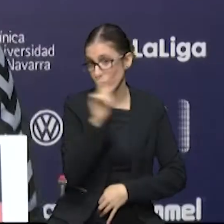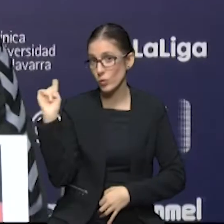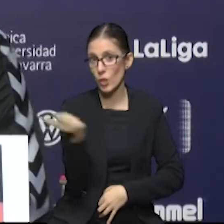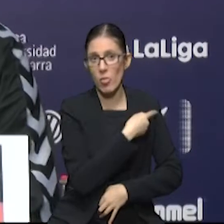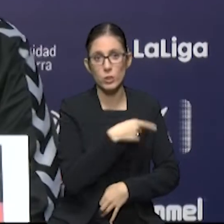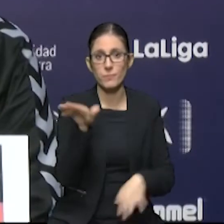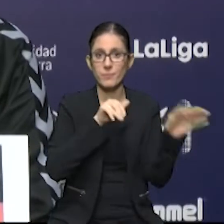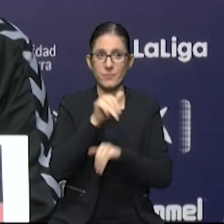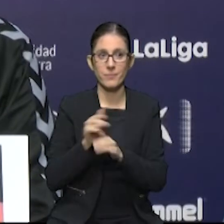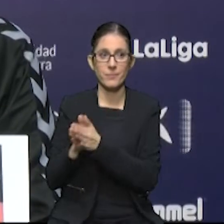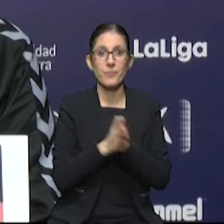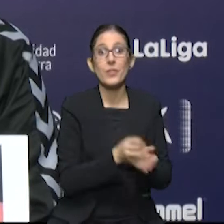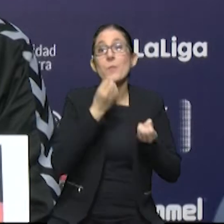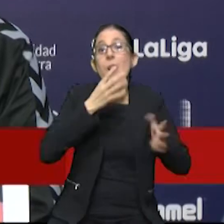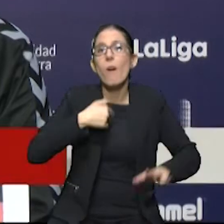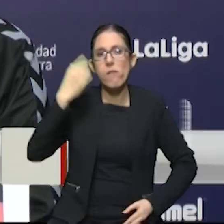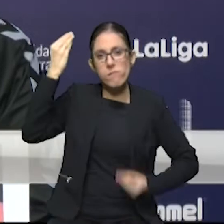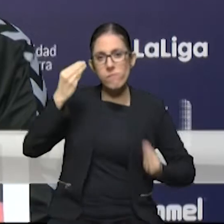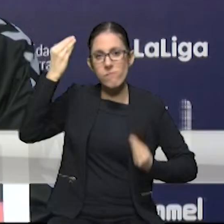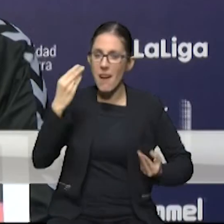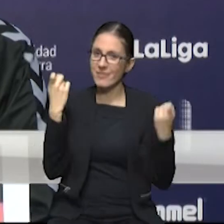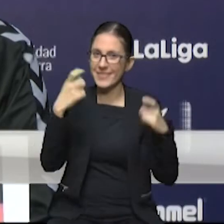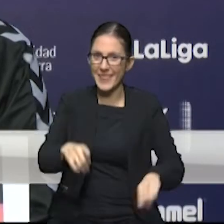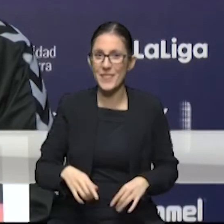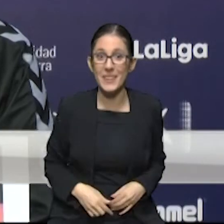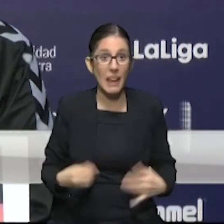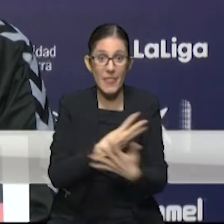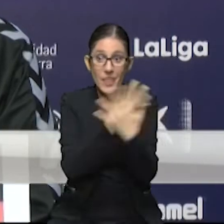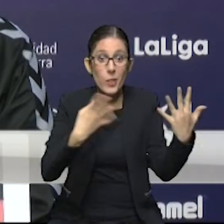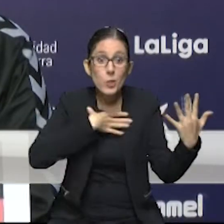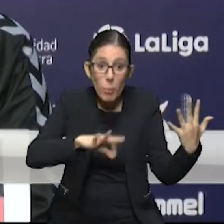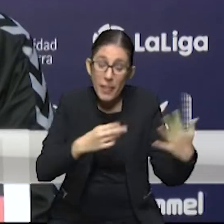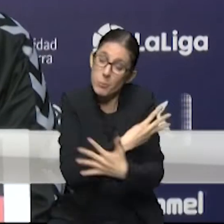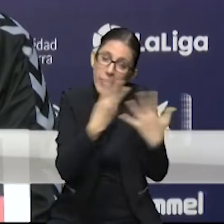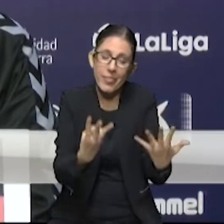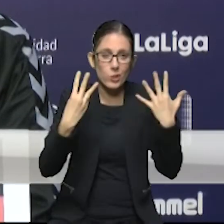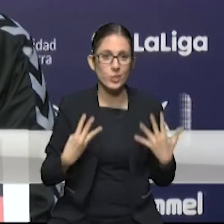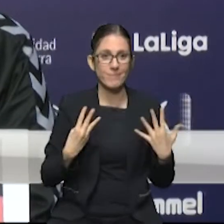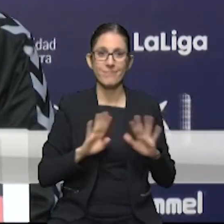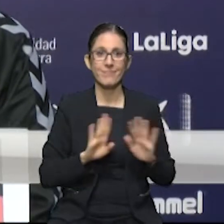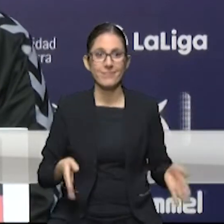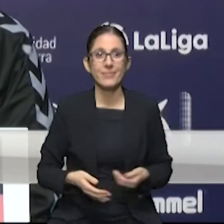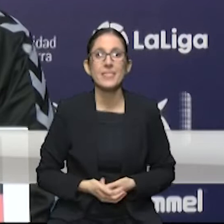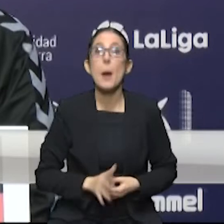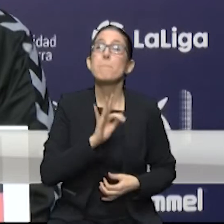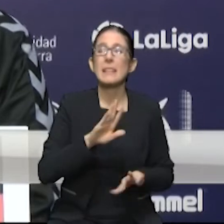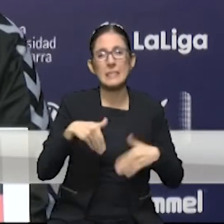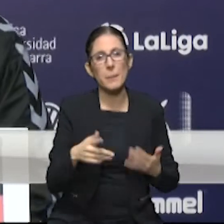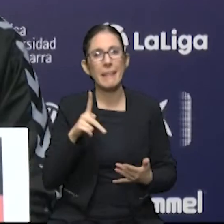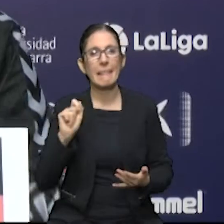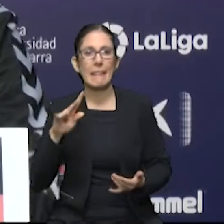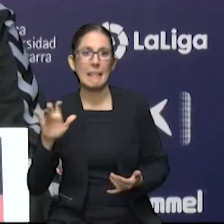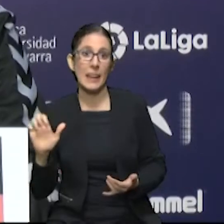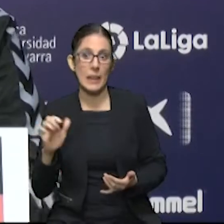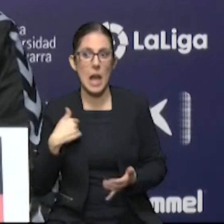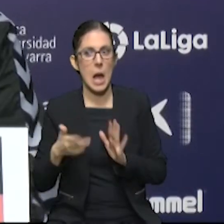Para romperse la cabeza, no, por lo menos. Son los 18 disponibles que tenemos ahora más Quique que ya está somando y